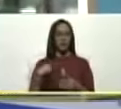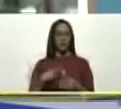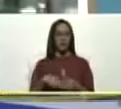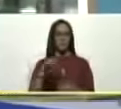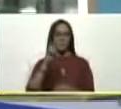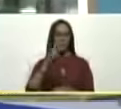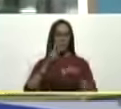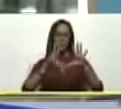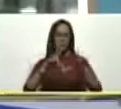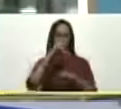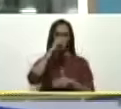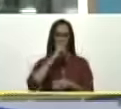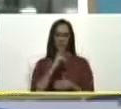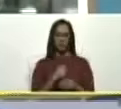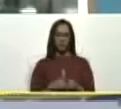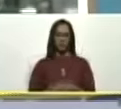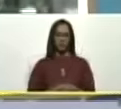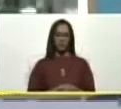28 años.